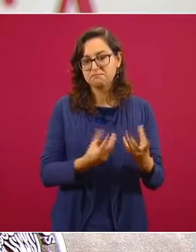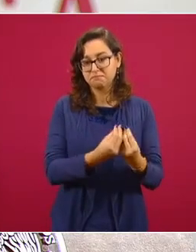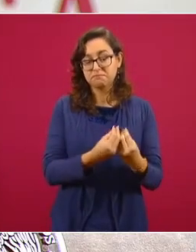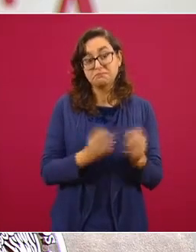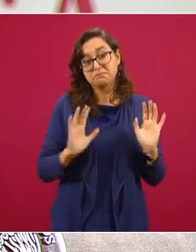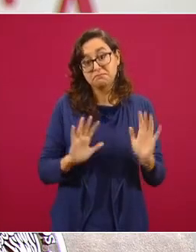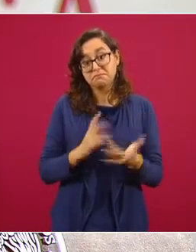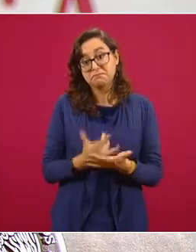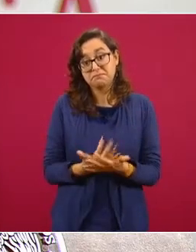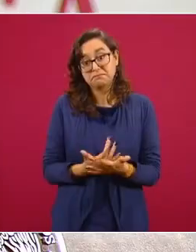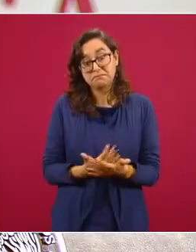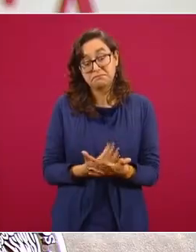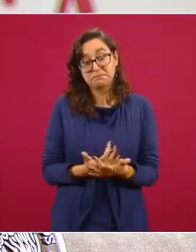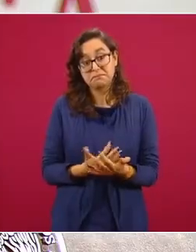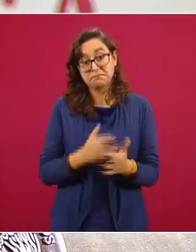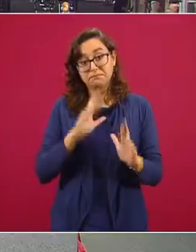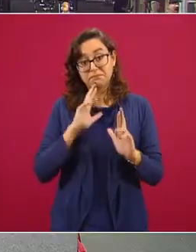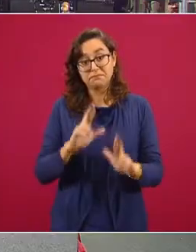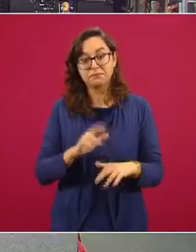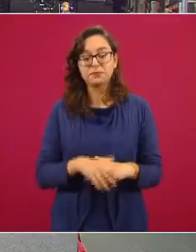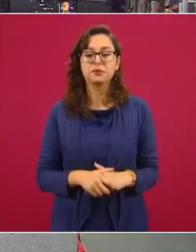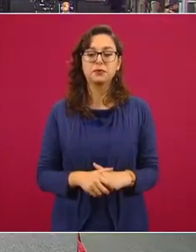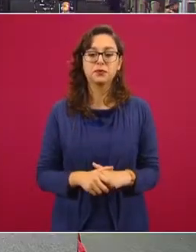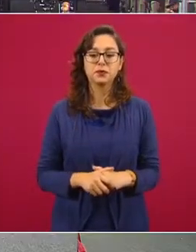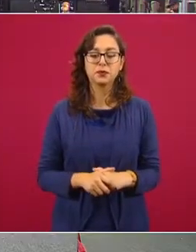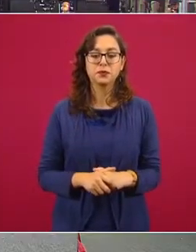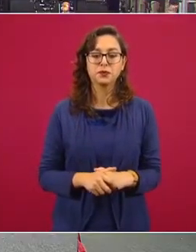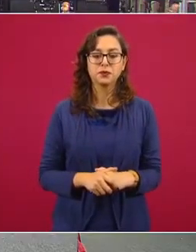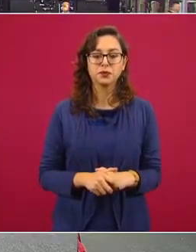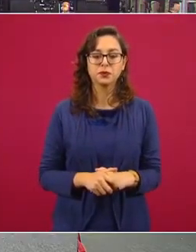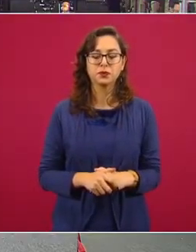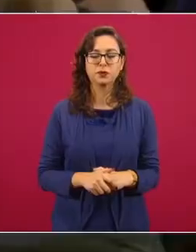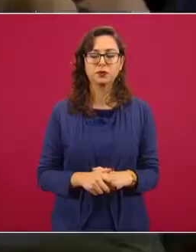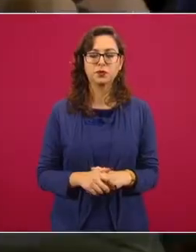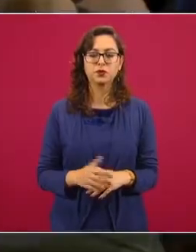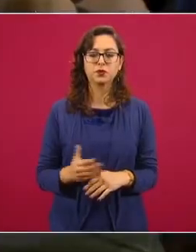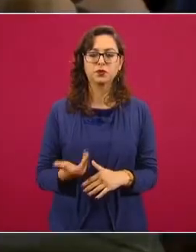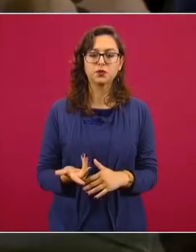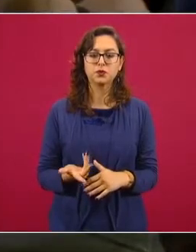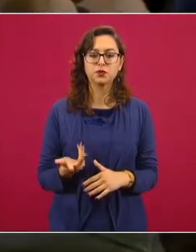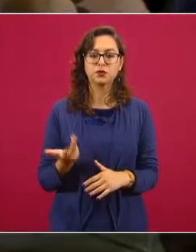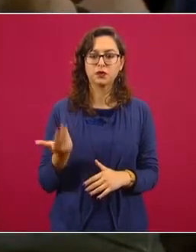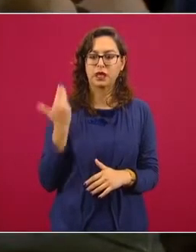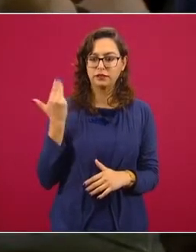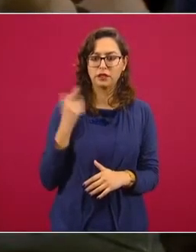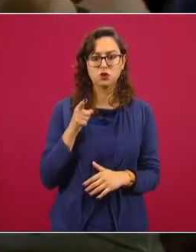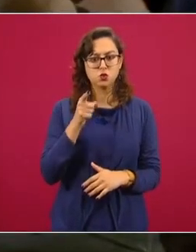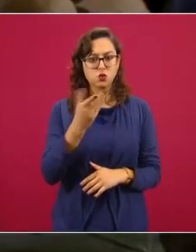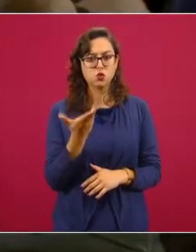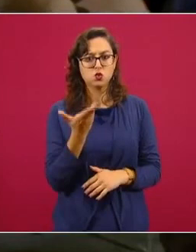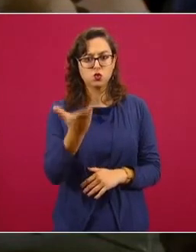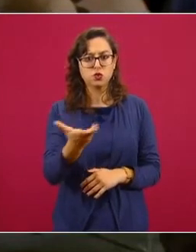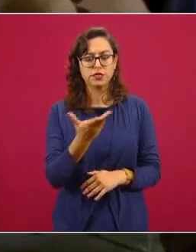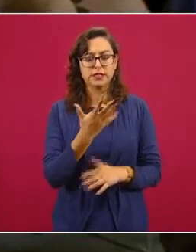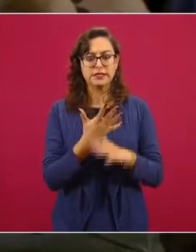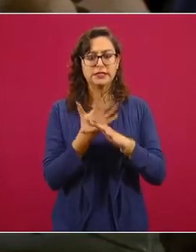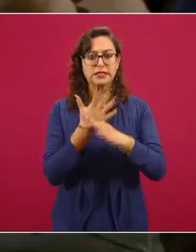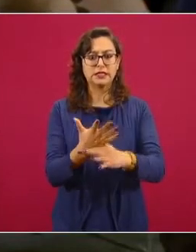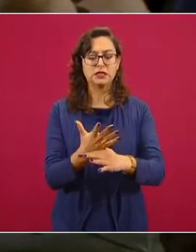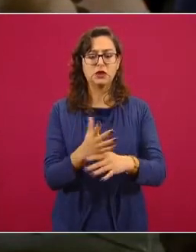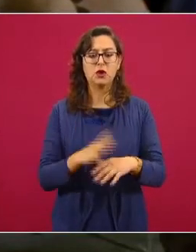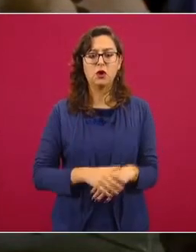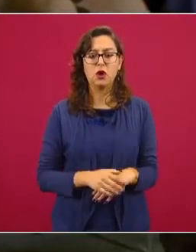Entonces vamos a esperarnos. Decía hace unos días que habría posibles suspensiones para personas militares que hayan